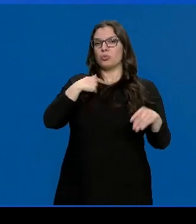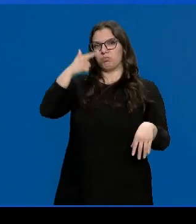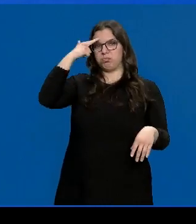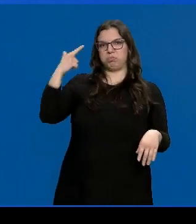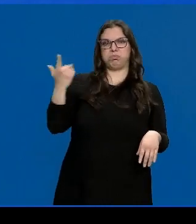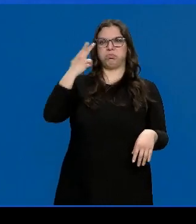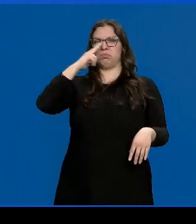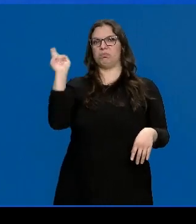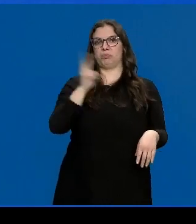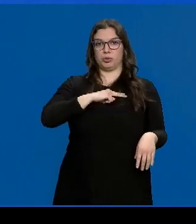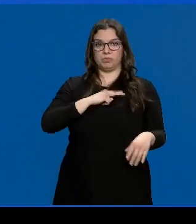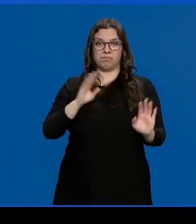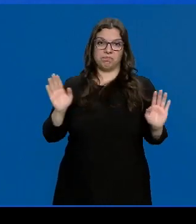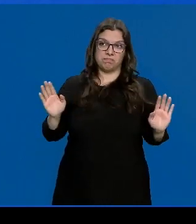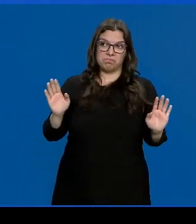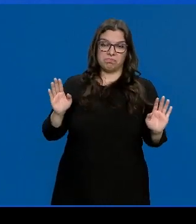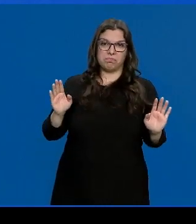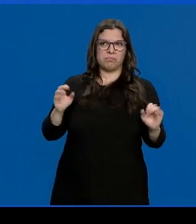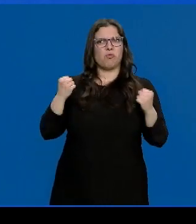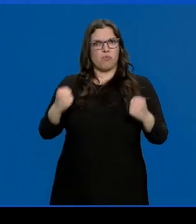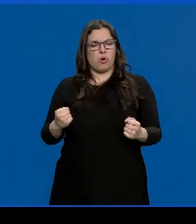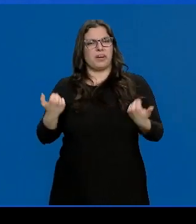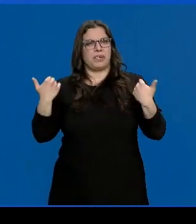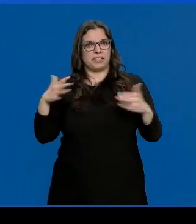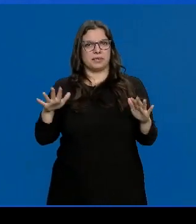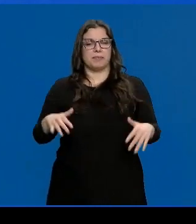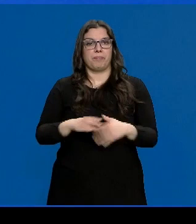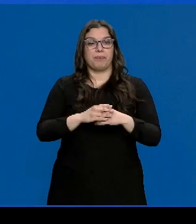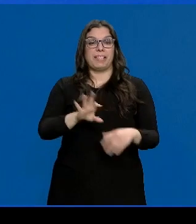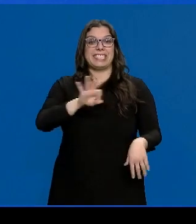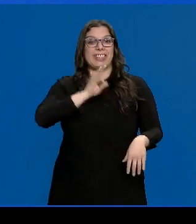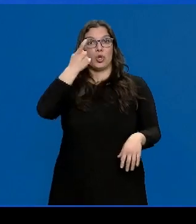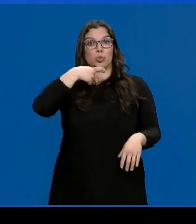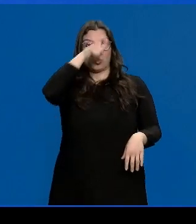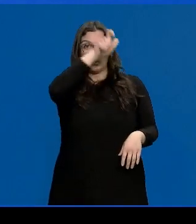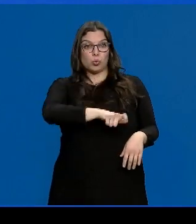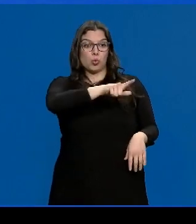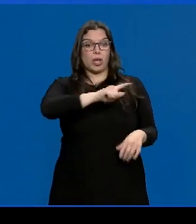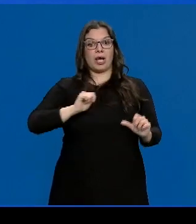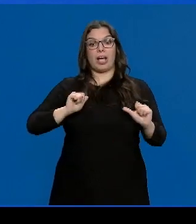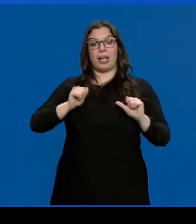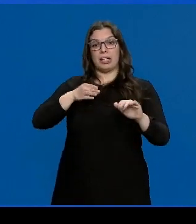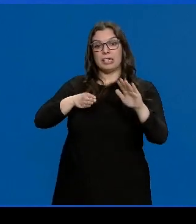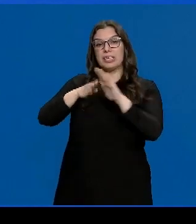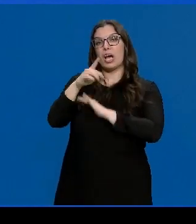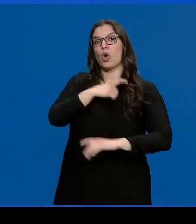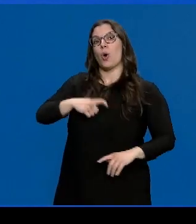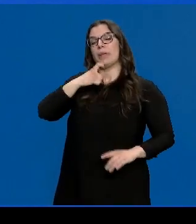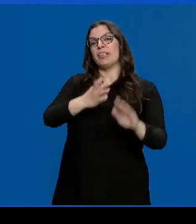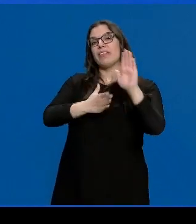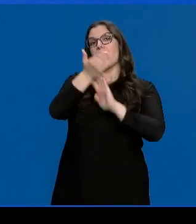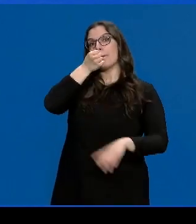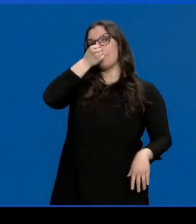soberbia bastante intensa, ¿no? Que el señor Tudanca, a la entrada de un comité federal del Partido